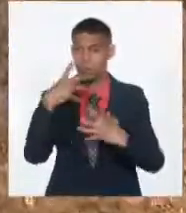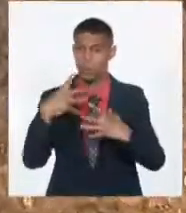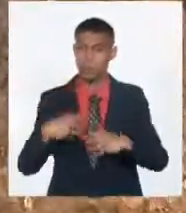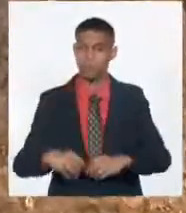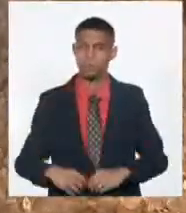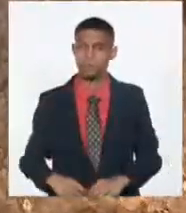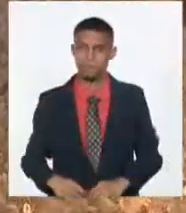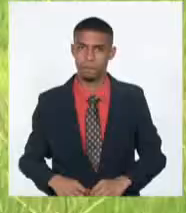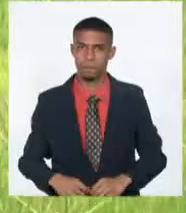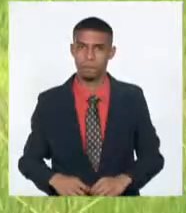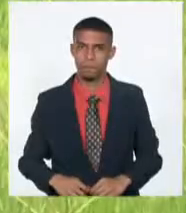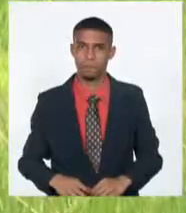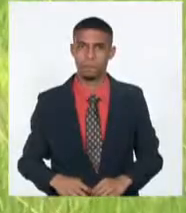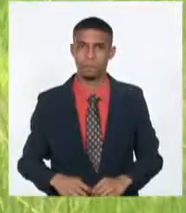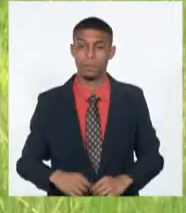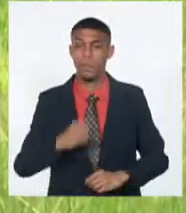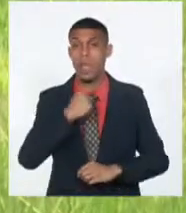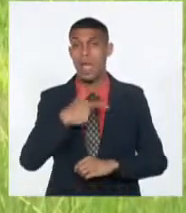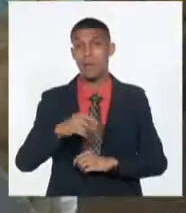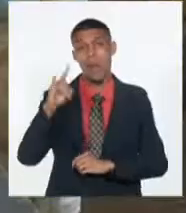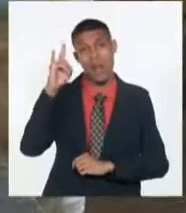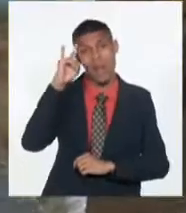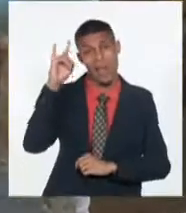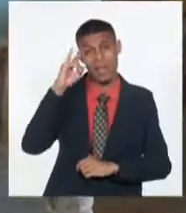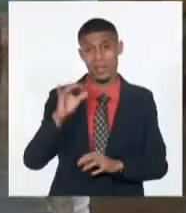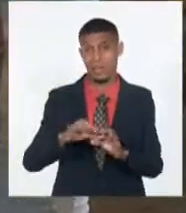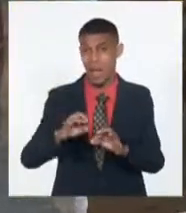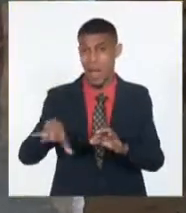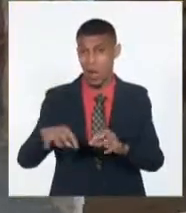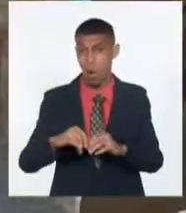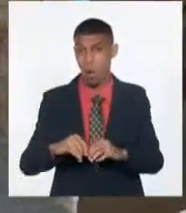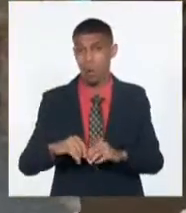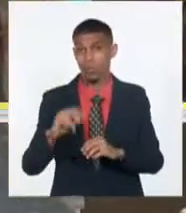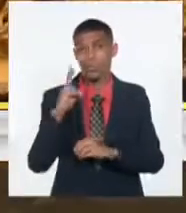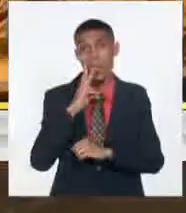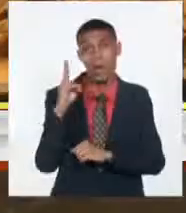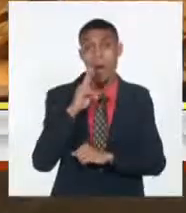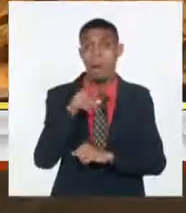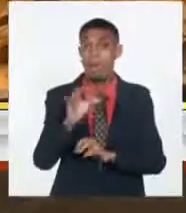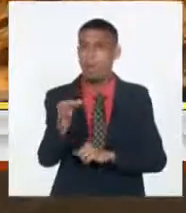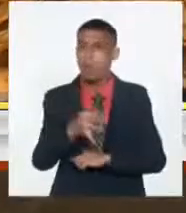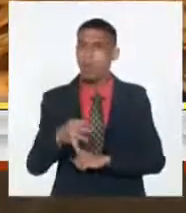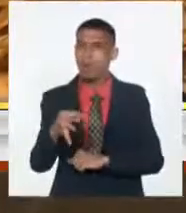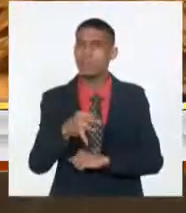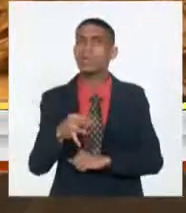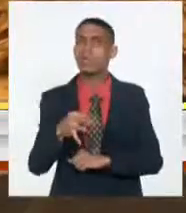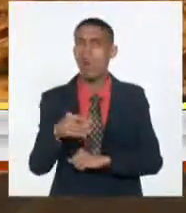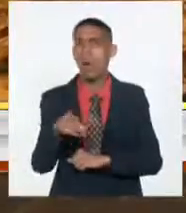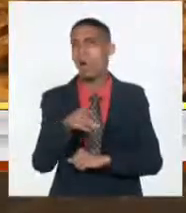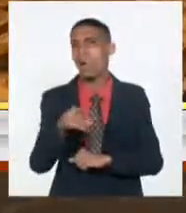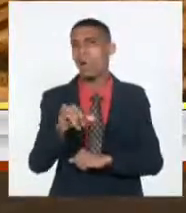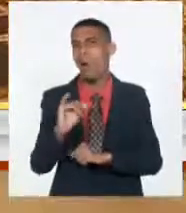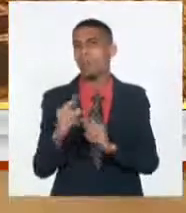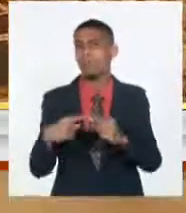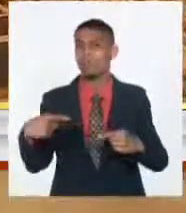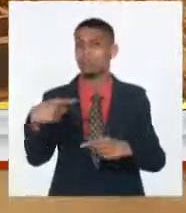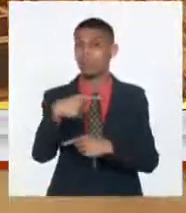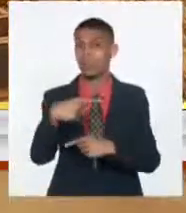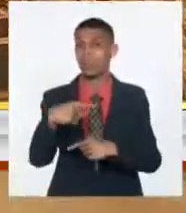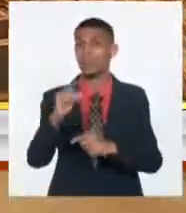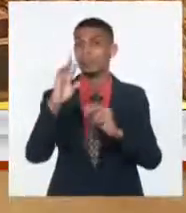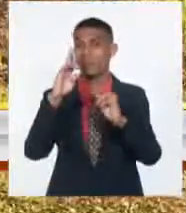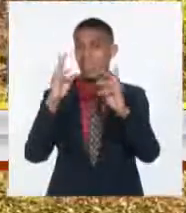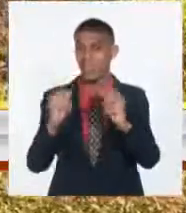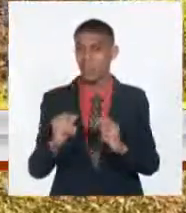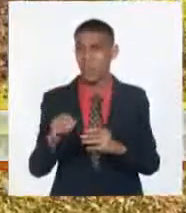Renglones productivos como la leche, el arroz y el tabaco colocan al municipio de Pedro Betancur entre uno de los territorios con resultados meritorios